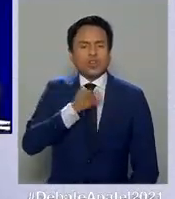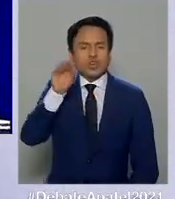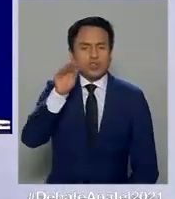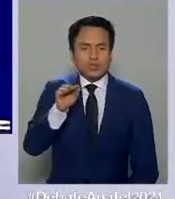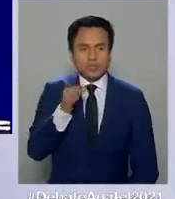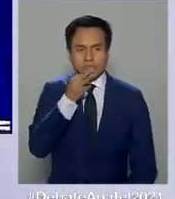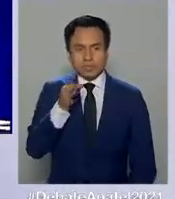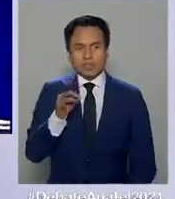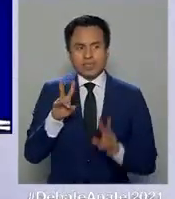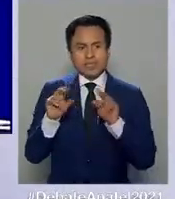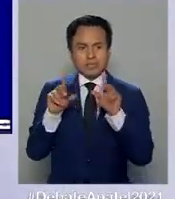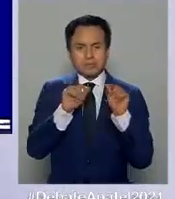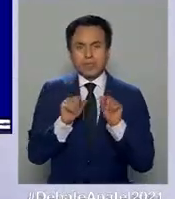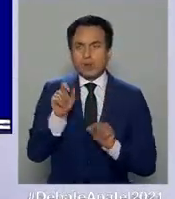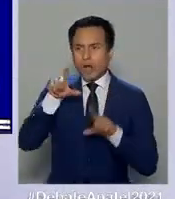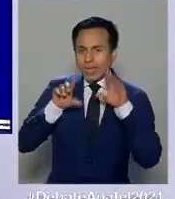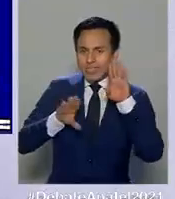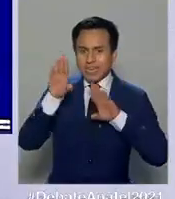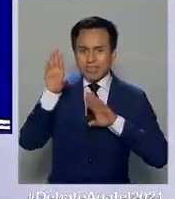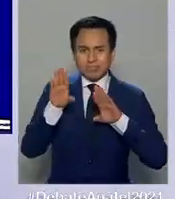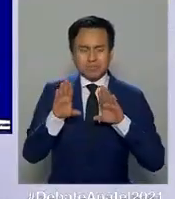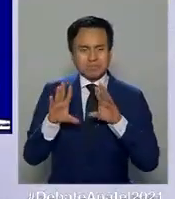amigos. Hay un problema cuando un candidato